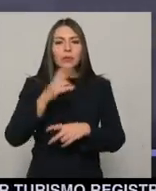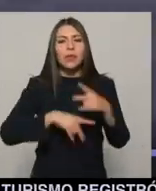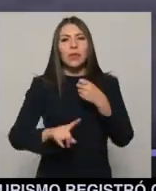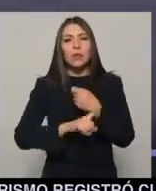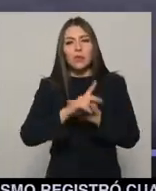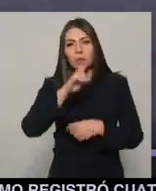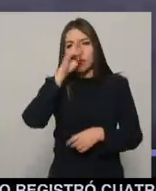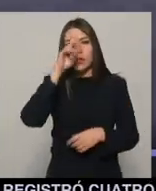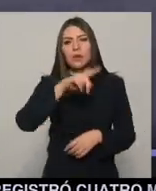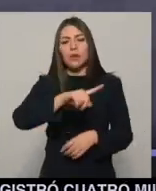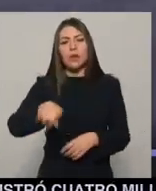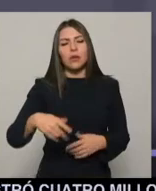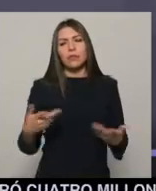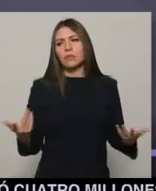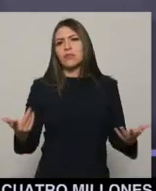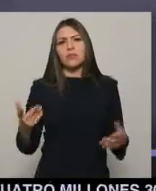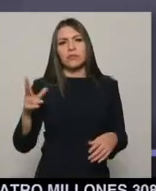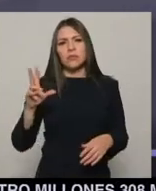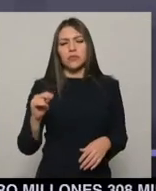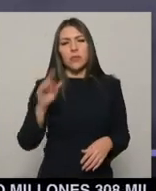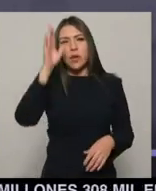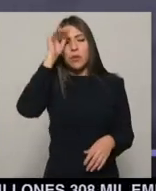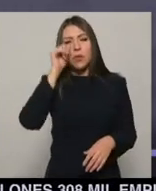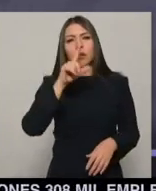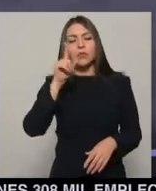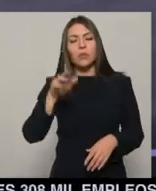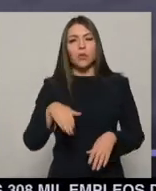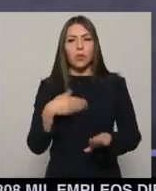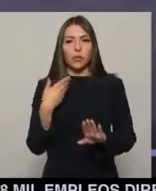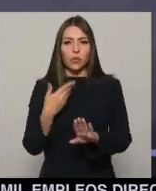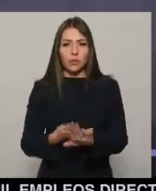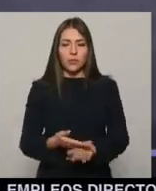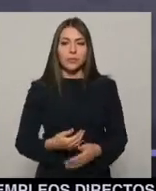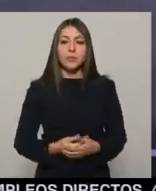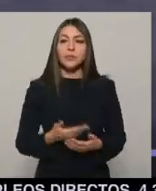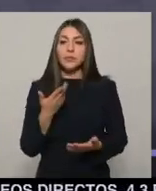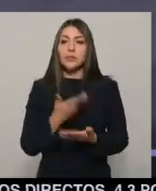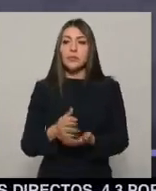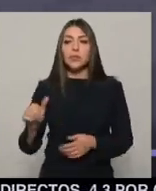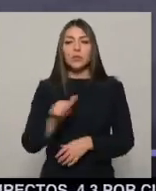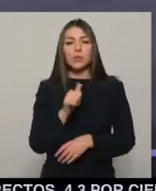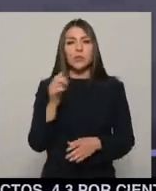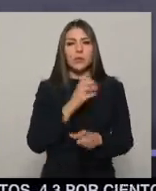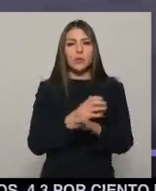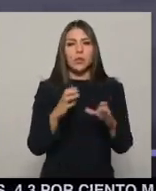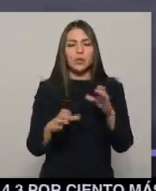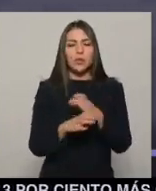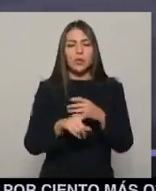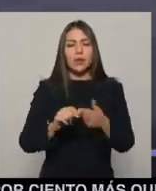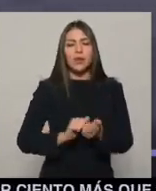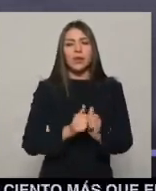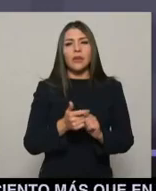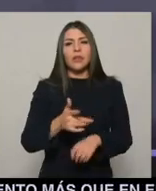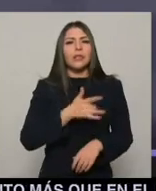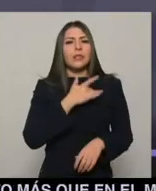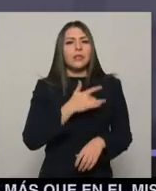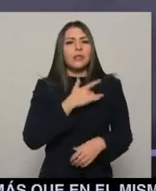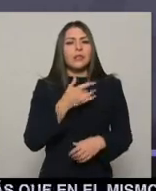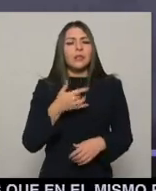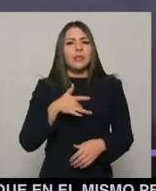hizo pronunciarnos en contra. Otra cosa que también jugó pues a favor de que tuviéramos esta visibilidad es